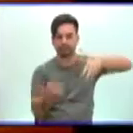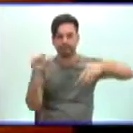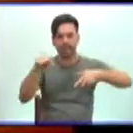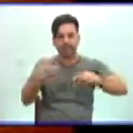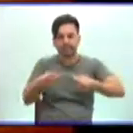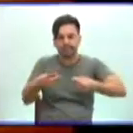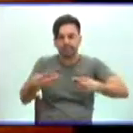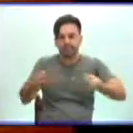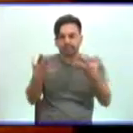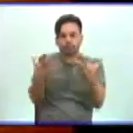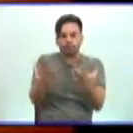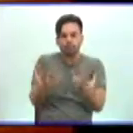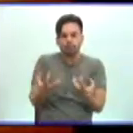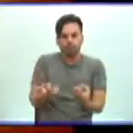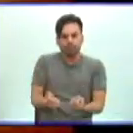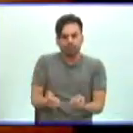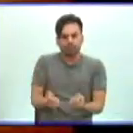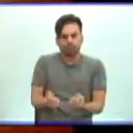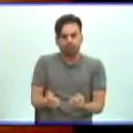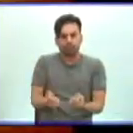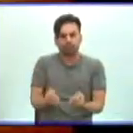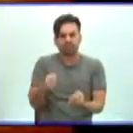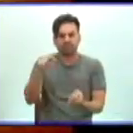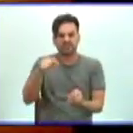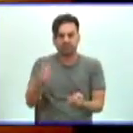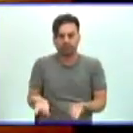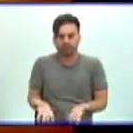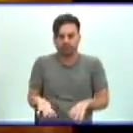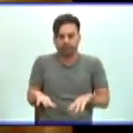sol y la convierte en calor.